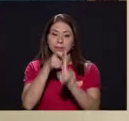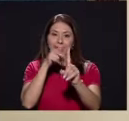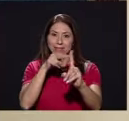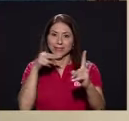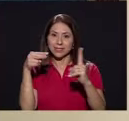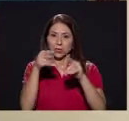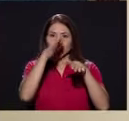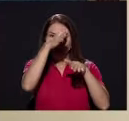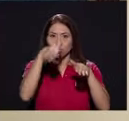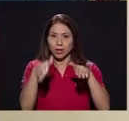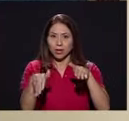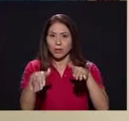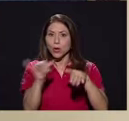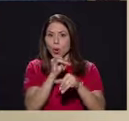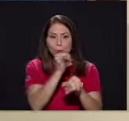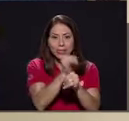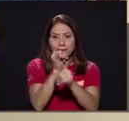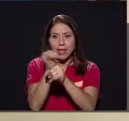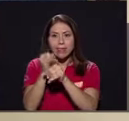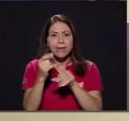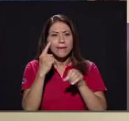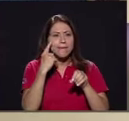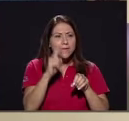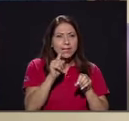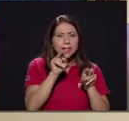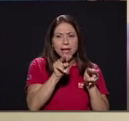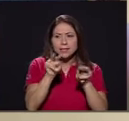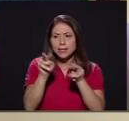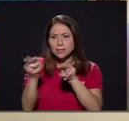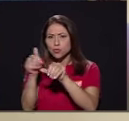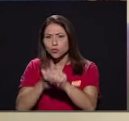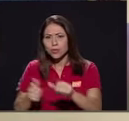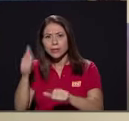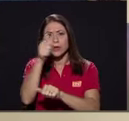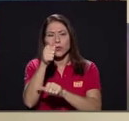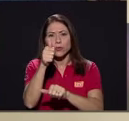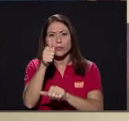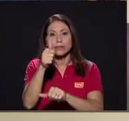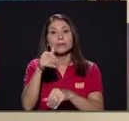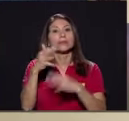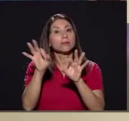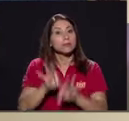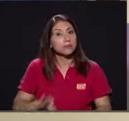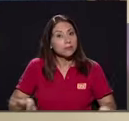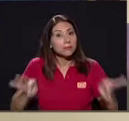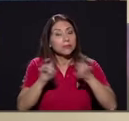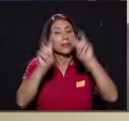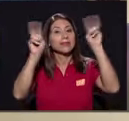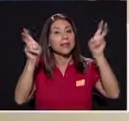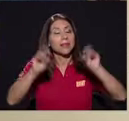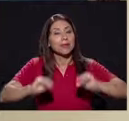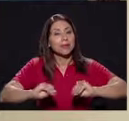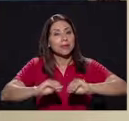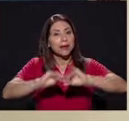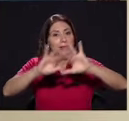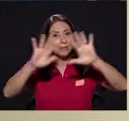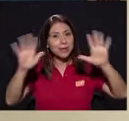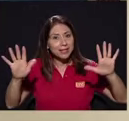Desde la visión de la Contraloría, como entidad de fiscalización superior, se considera que es vital el tema sobre todo